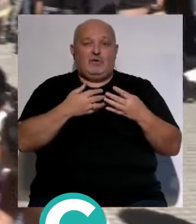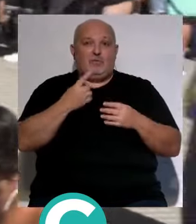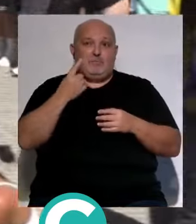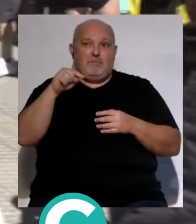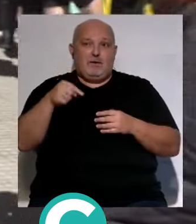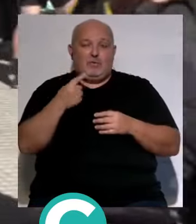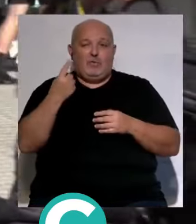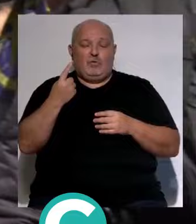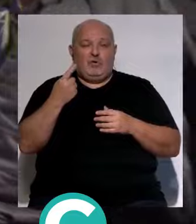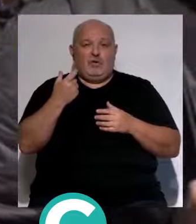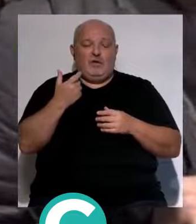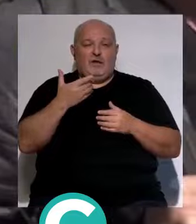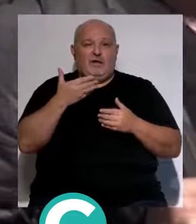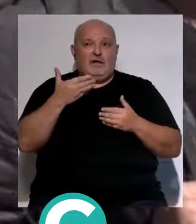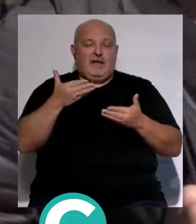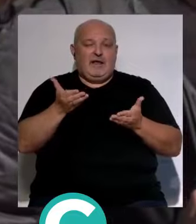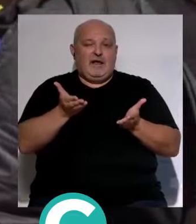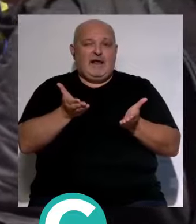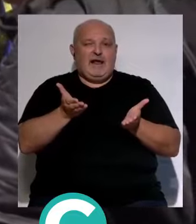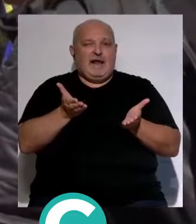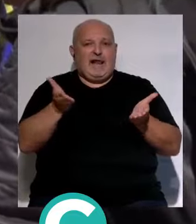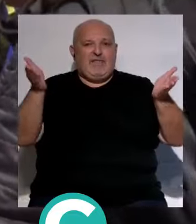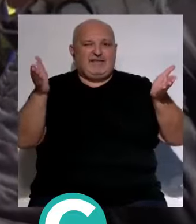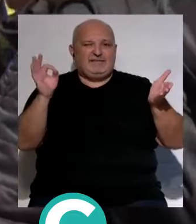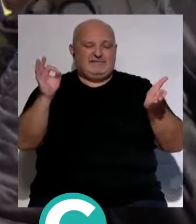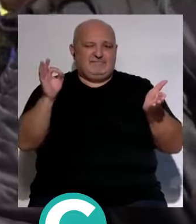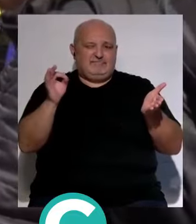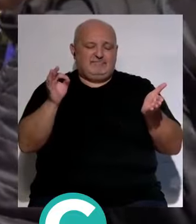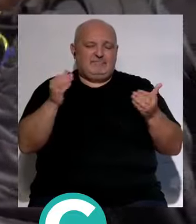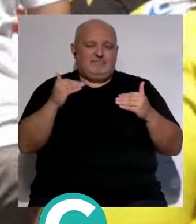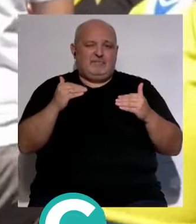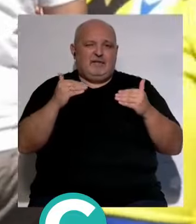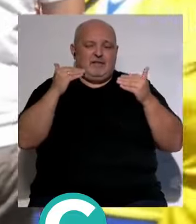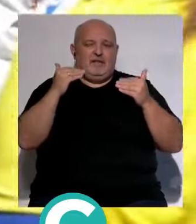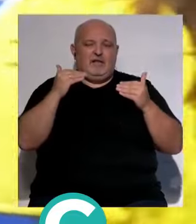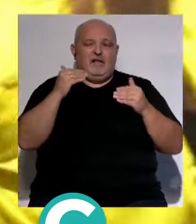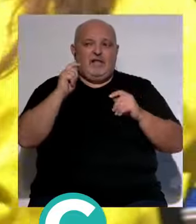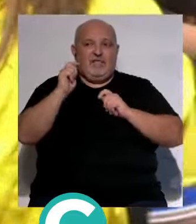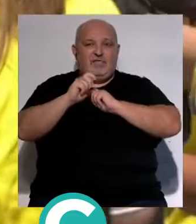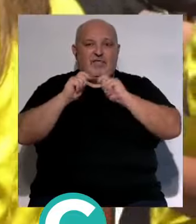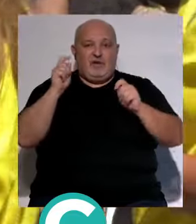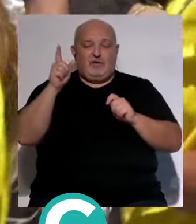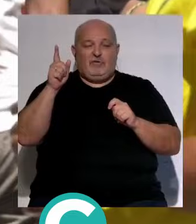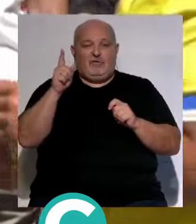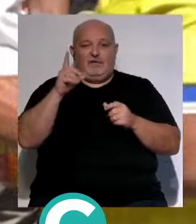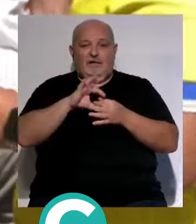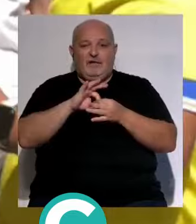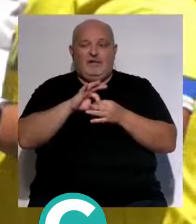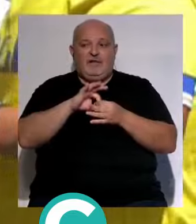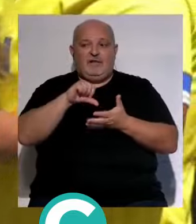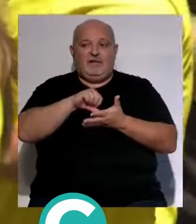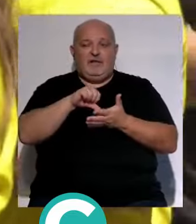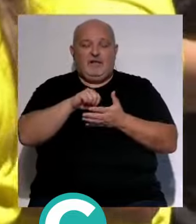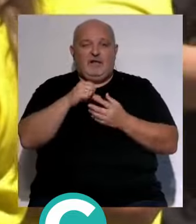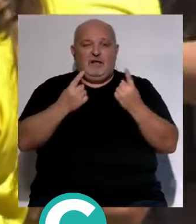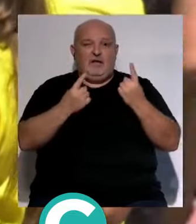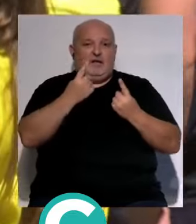uno de las gradas que corresponde al Real Zaragoza, la tribuna cubierta central, el